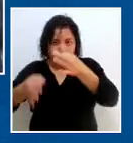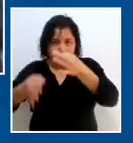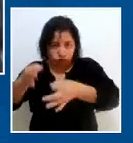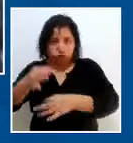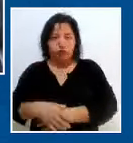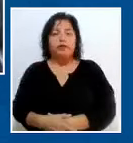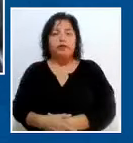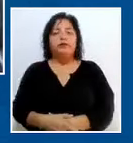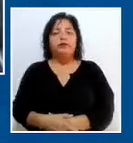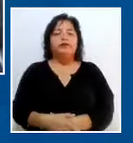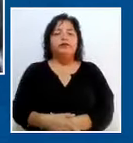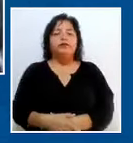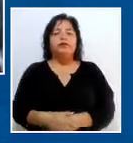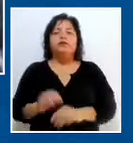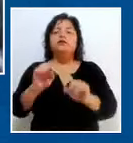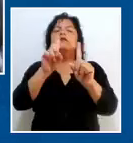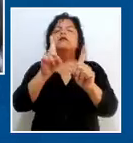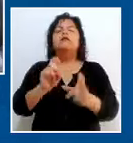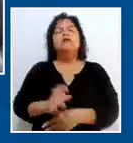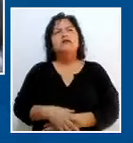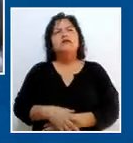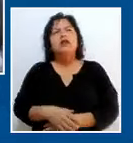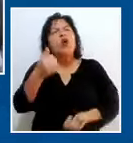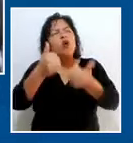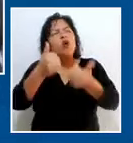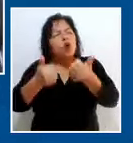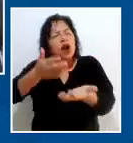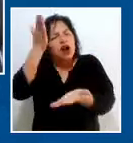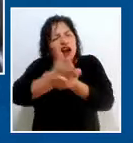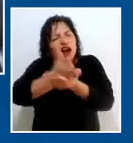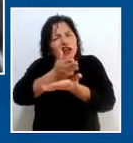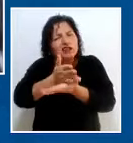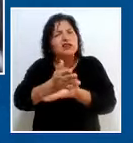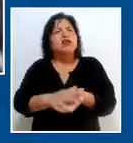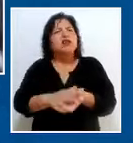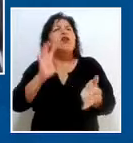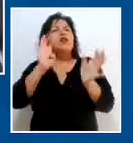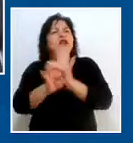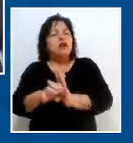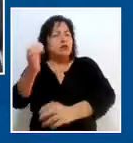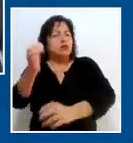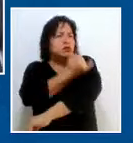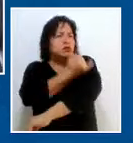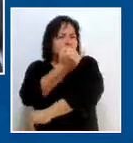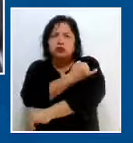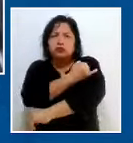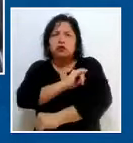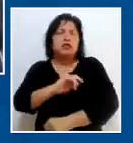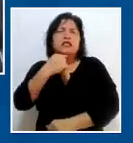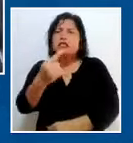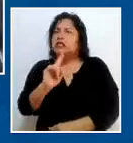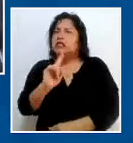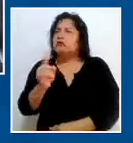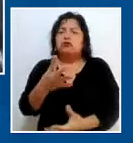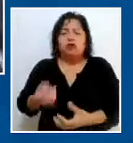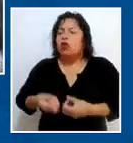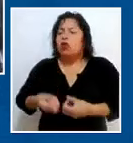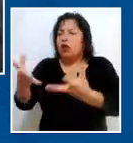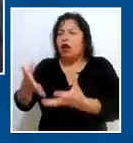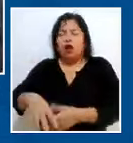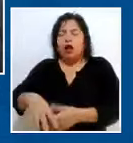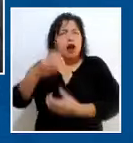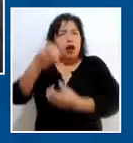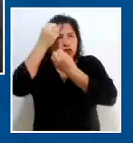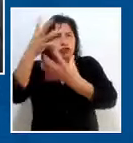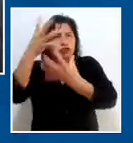Perfecto, doctora. Y una consulta, ¿qué sanciones existen para el caso de funcionarios que nieguen, ¿no?, el derecho de todas personas